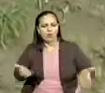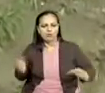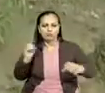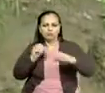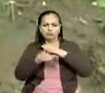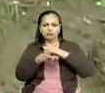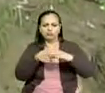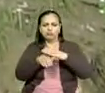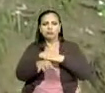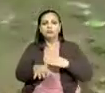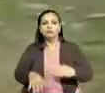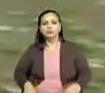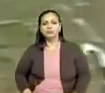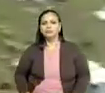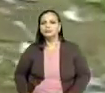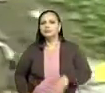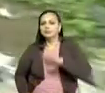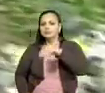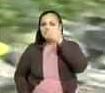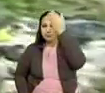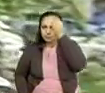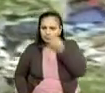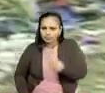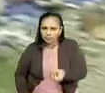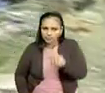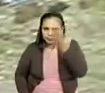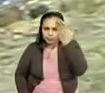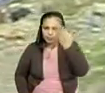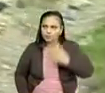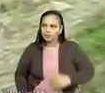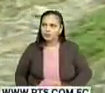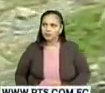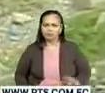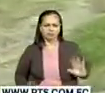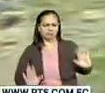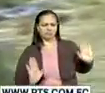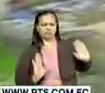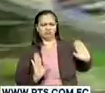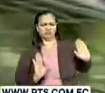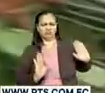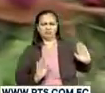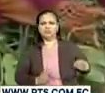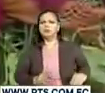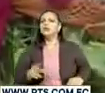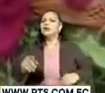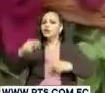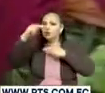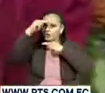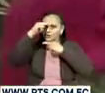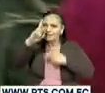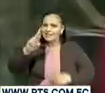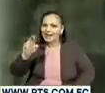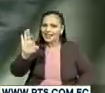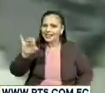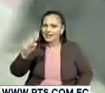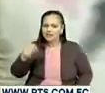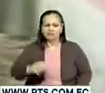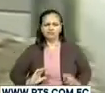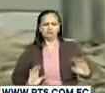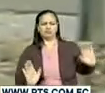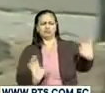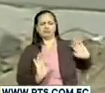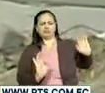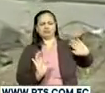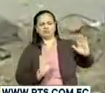sacan. Caballero, buenos días. No. DRTS, buenos días. No. Aquí hay varios señores que duermen